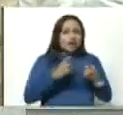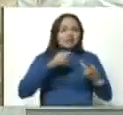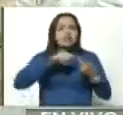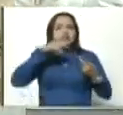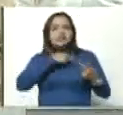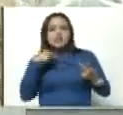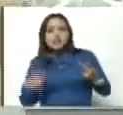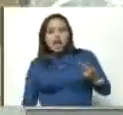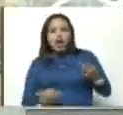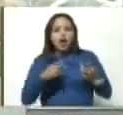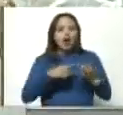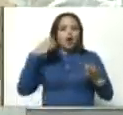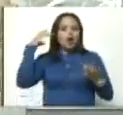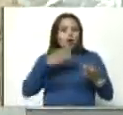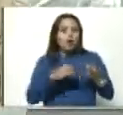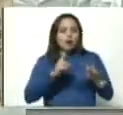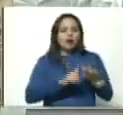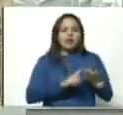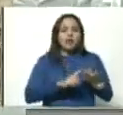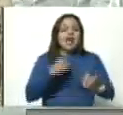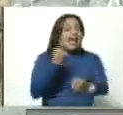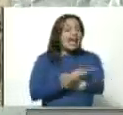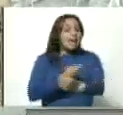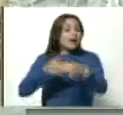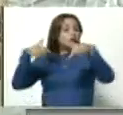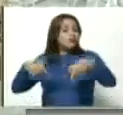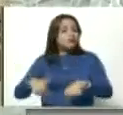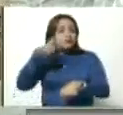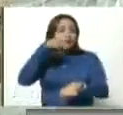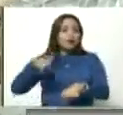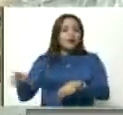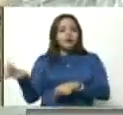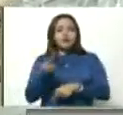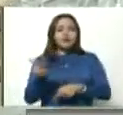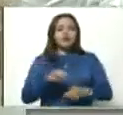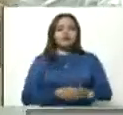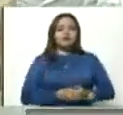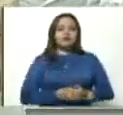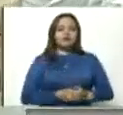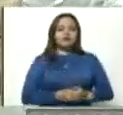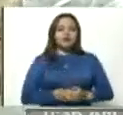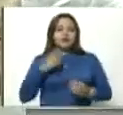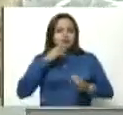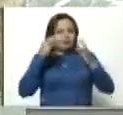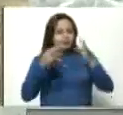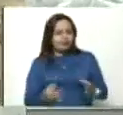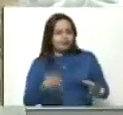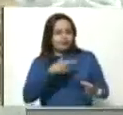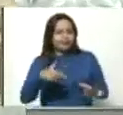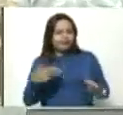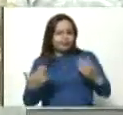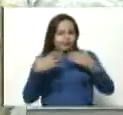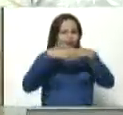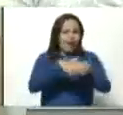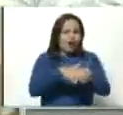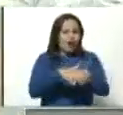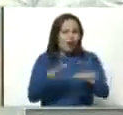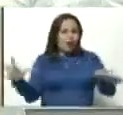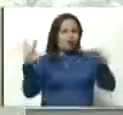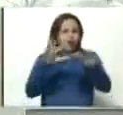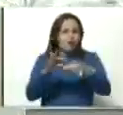de Cuba, de los hermanos de este pueblo venezolano. Así que, sin duda alguna, integrado, unido,